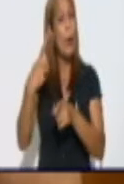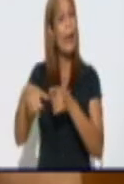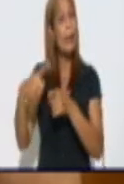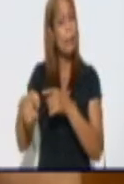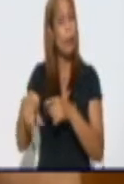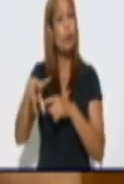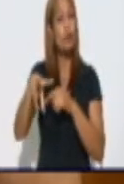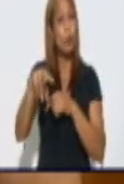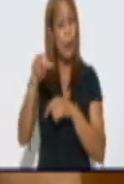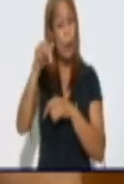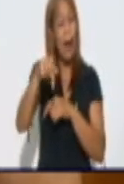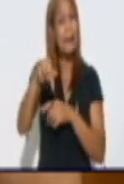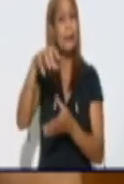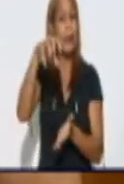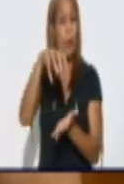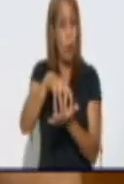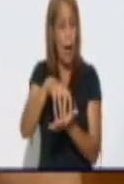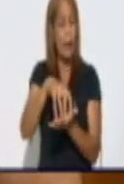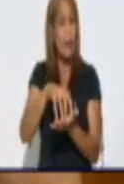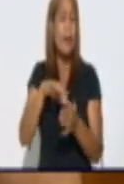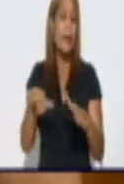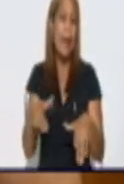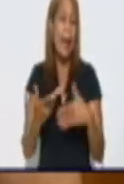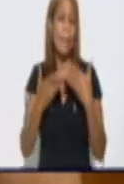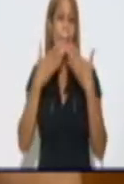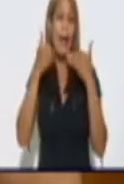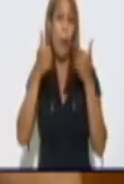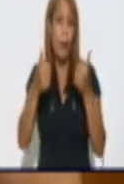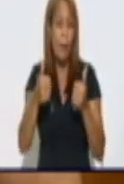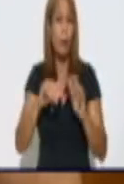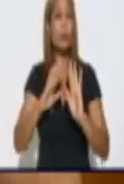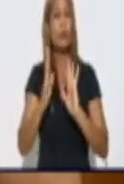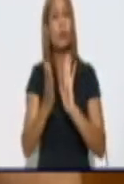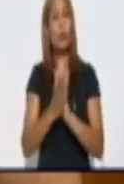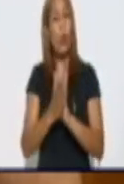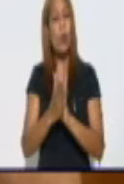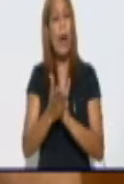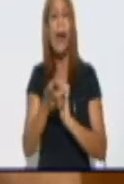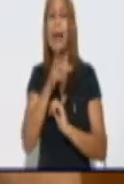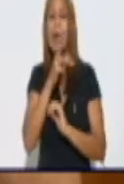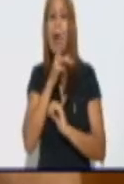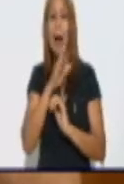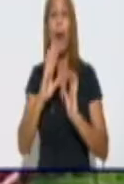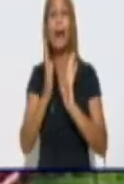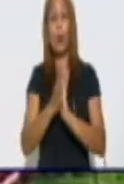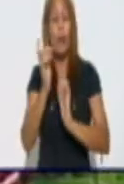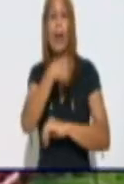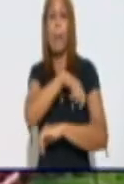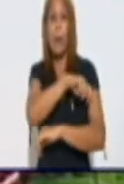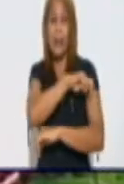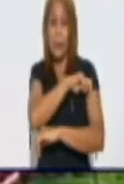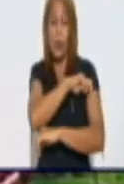a esta estación, que garantiza aún más el abasto de agua a la cabecera